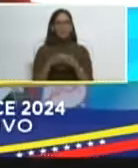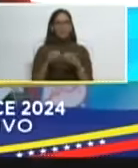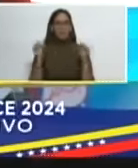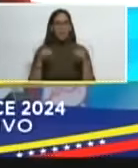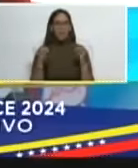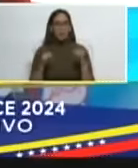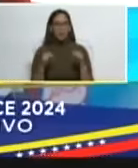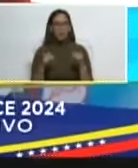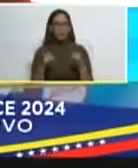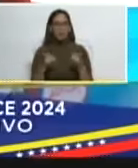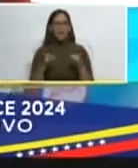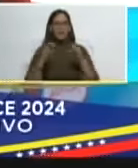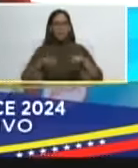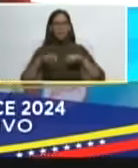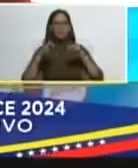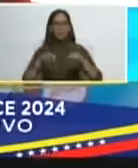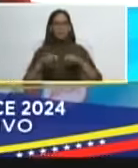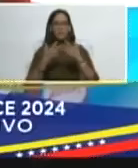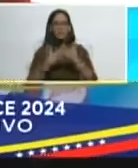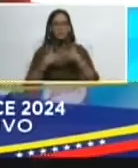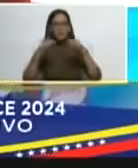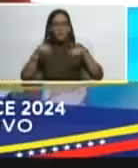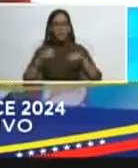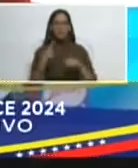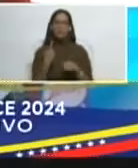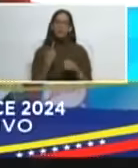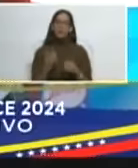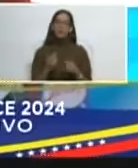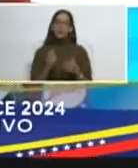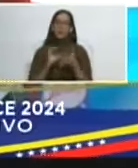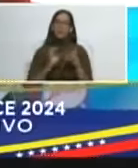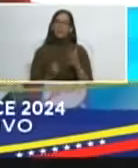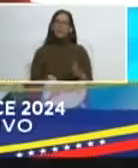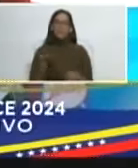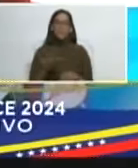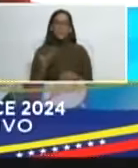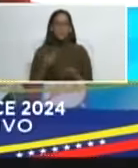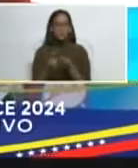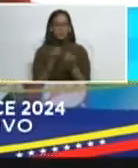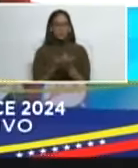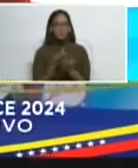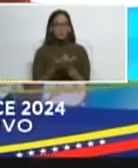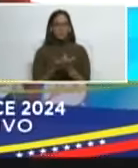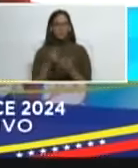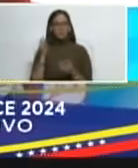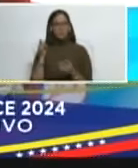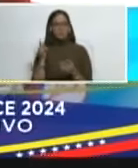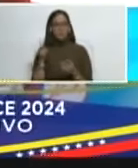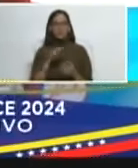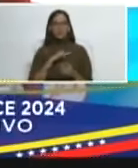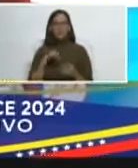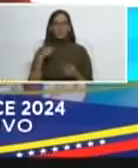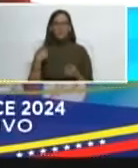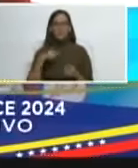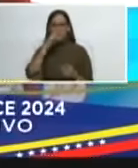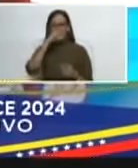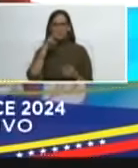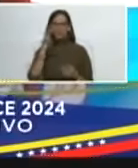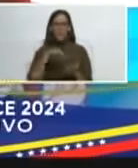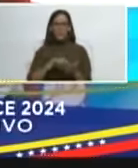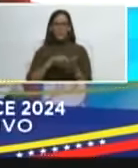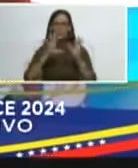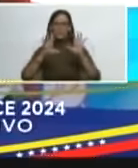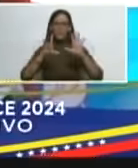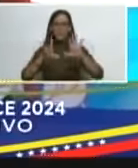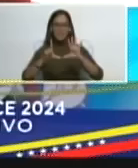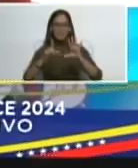sector agroindustrial, es hoy uno de los motores más importantes de la economía. Allí nosotros teníamos en el año